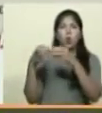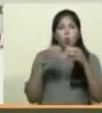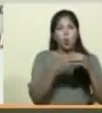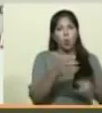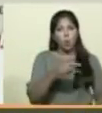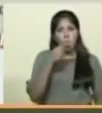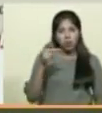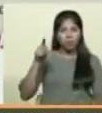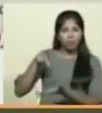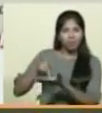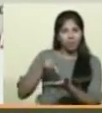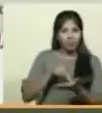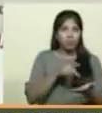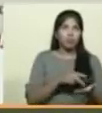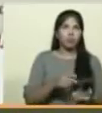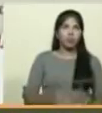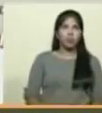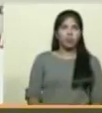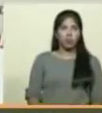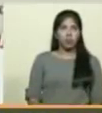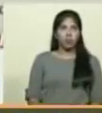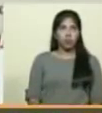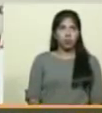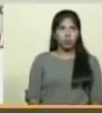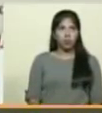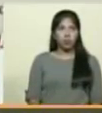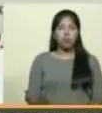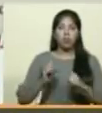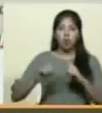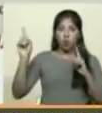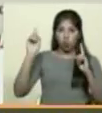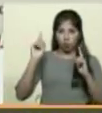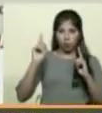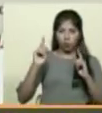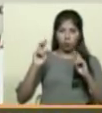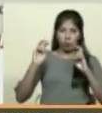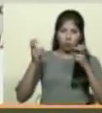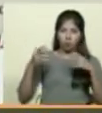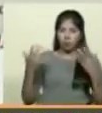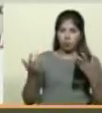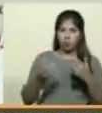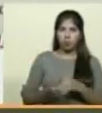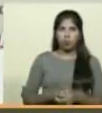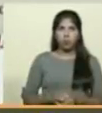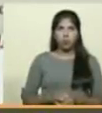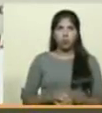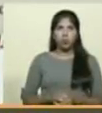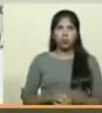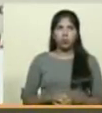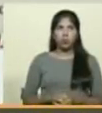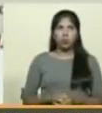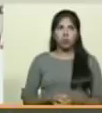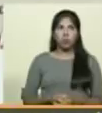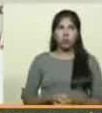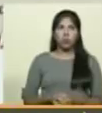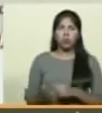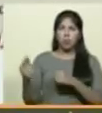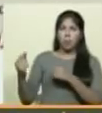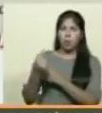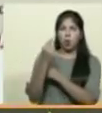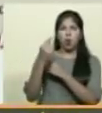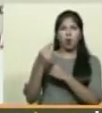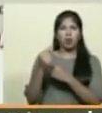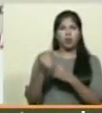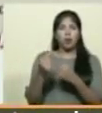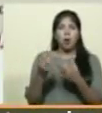que participaron en ella. Otro elemento utilizado para atacar las elecciones ha sido la reubicación